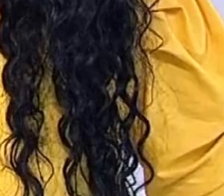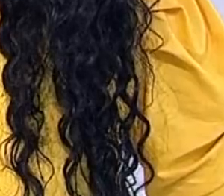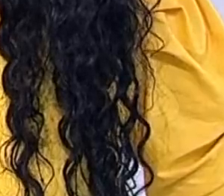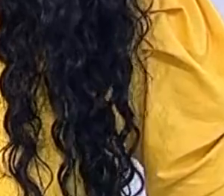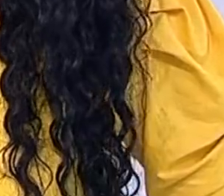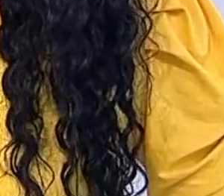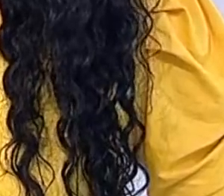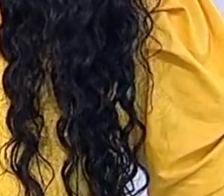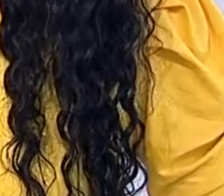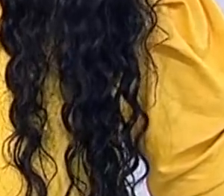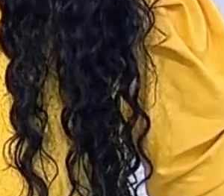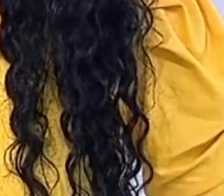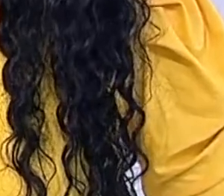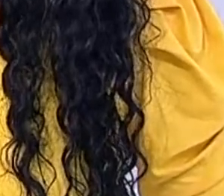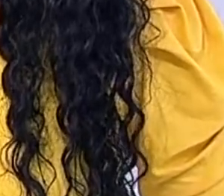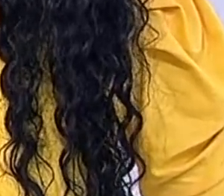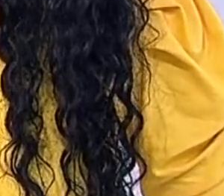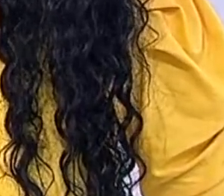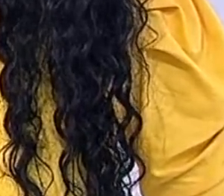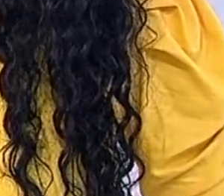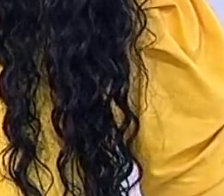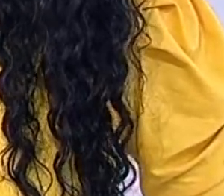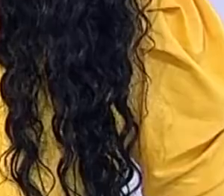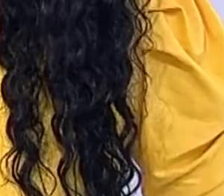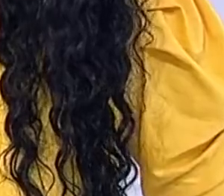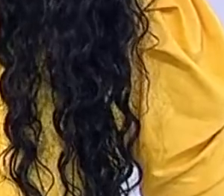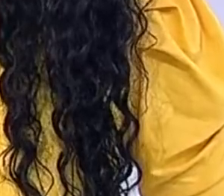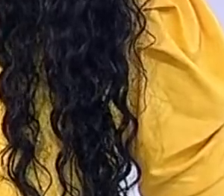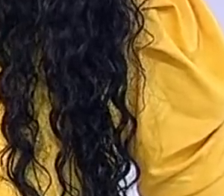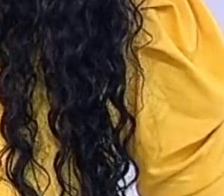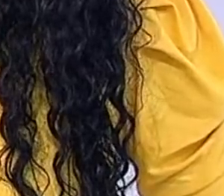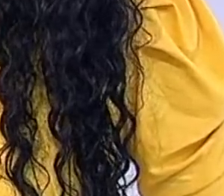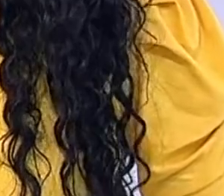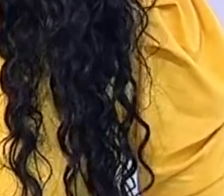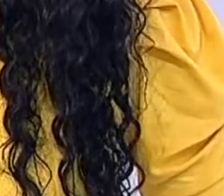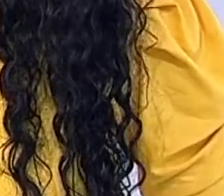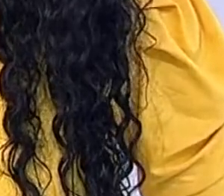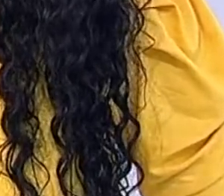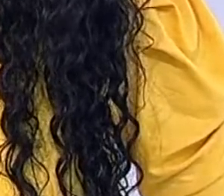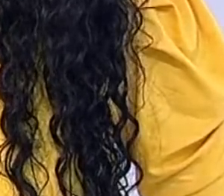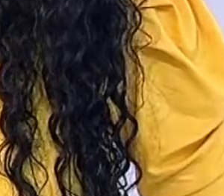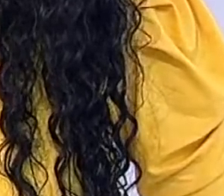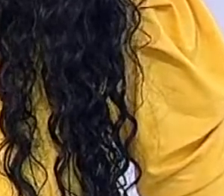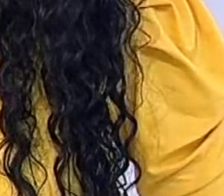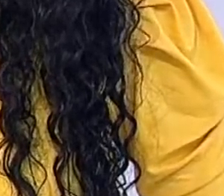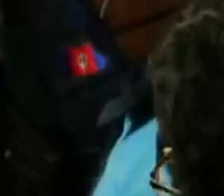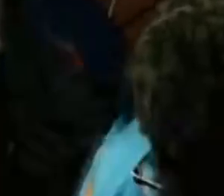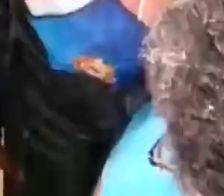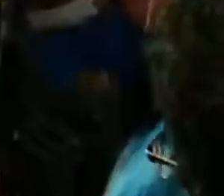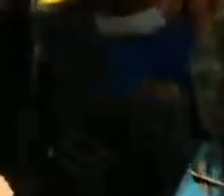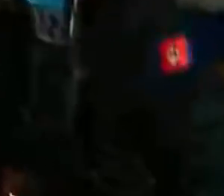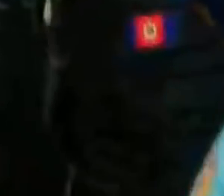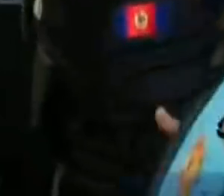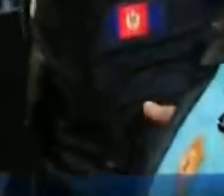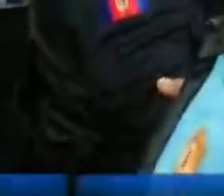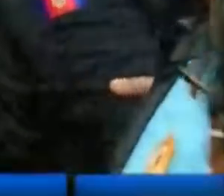a las autoridades de elección popular a ejecutar proyectos que permitan resolver los problemas urgentes de la capital.